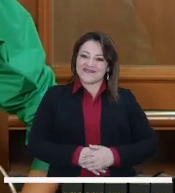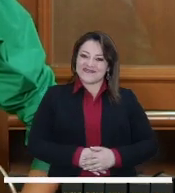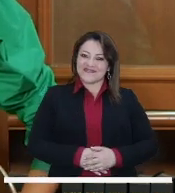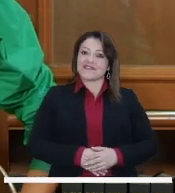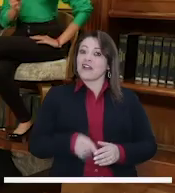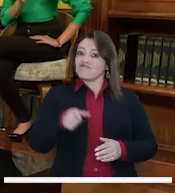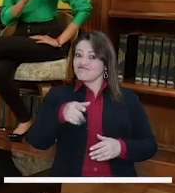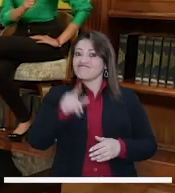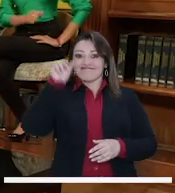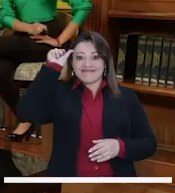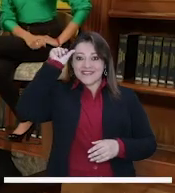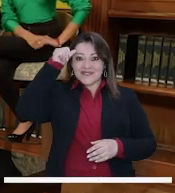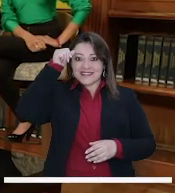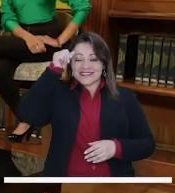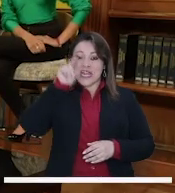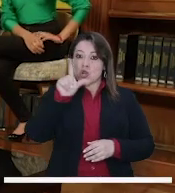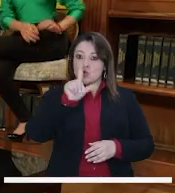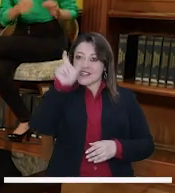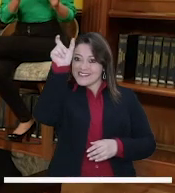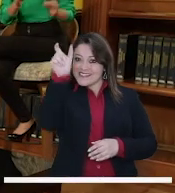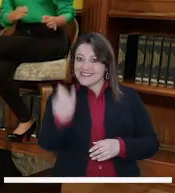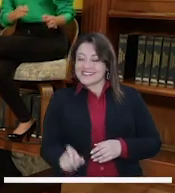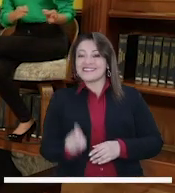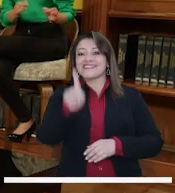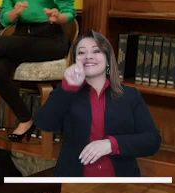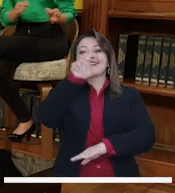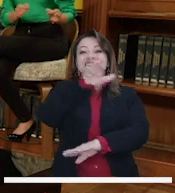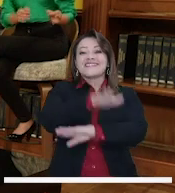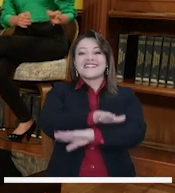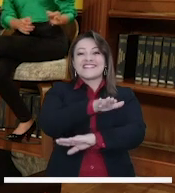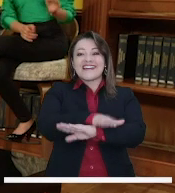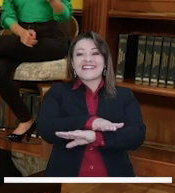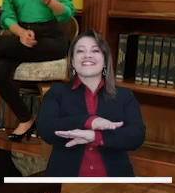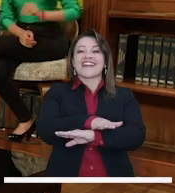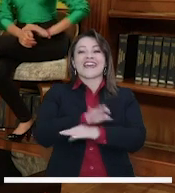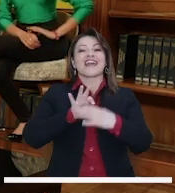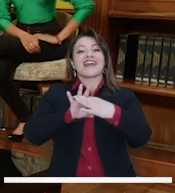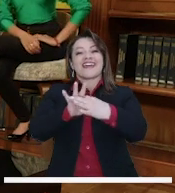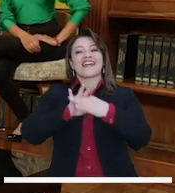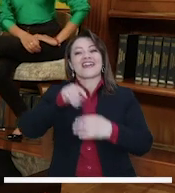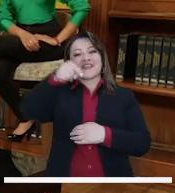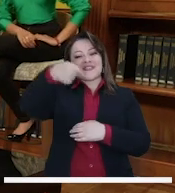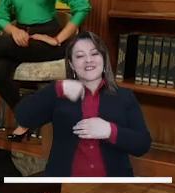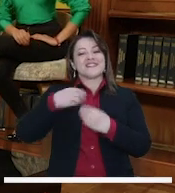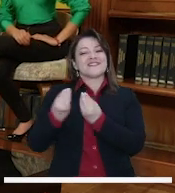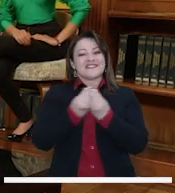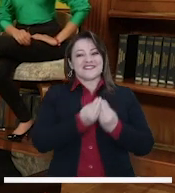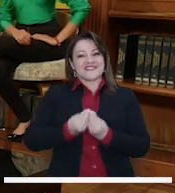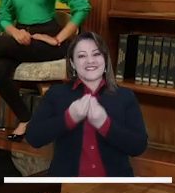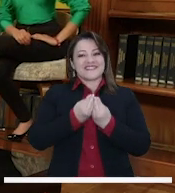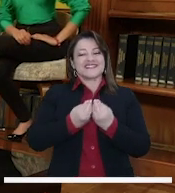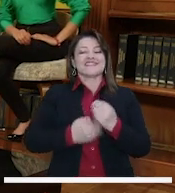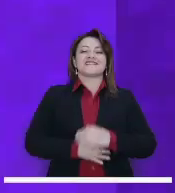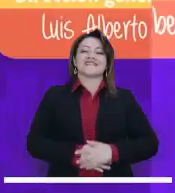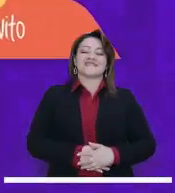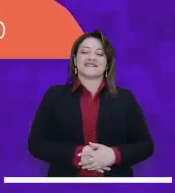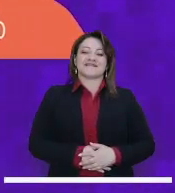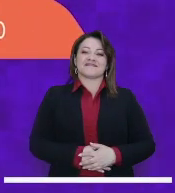en sus hogares ya saben que tenemos una cita todos los lunes a las seis de la tarde el Consejo Contigo aquí por Canal Capital.